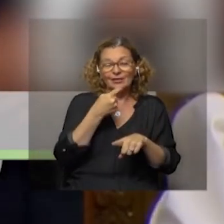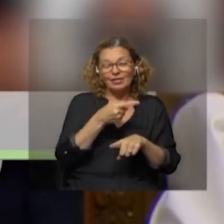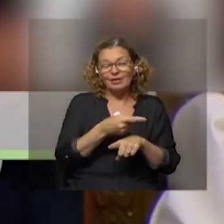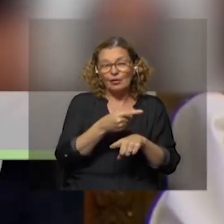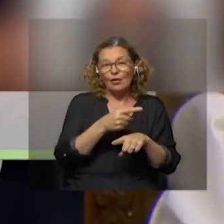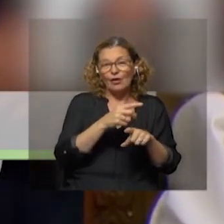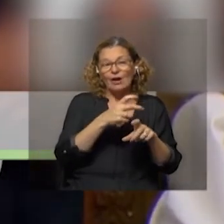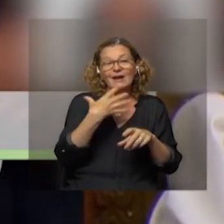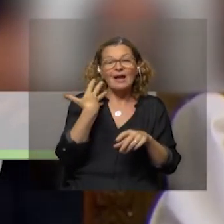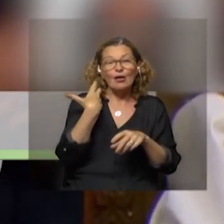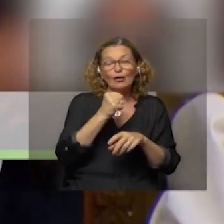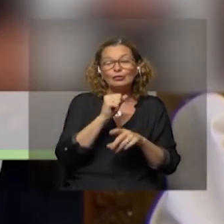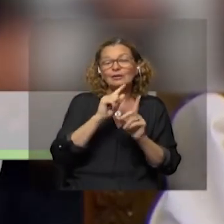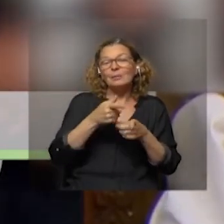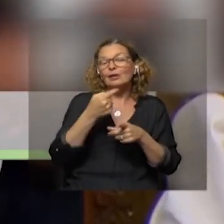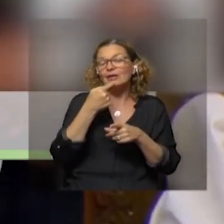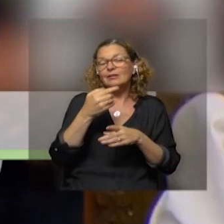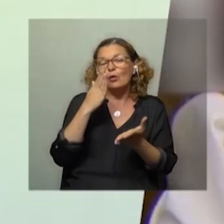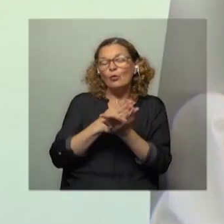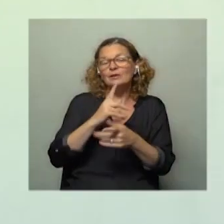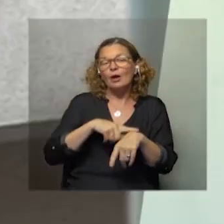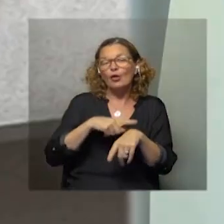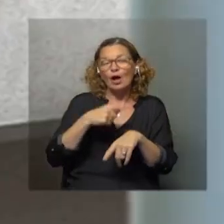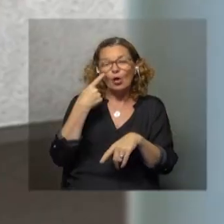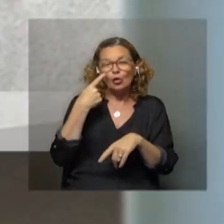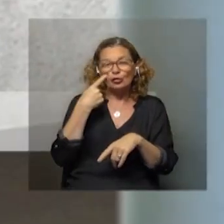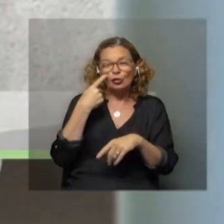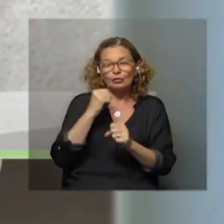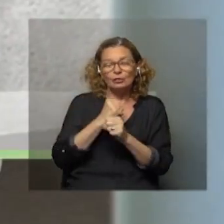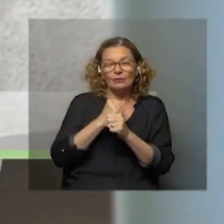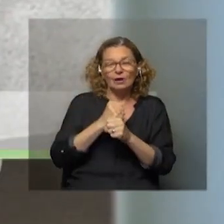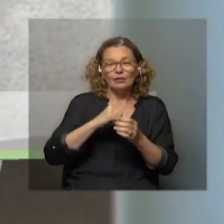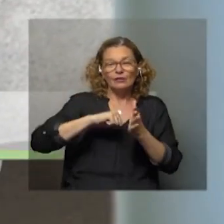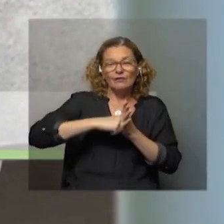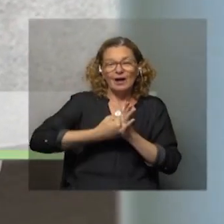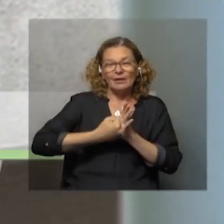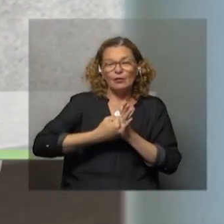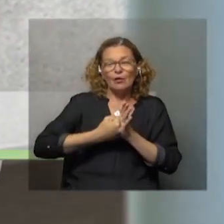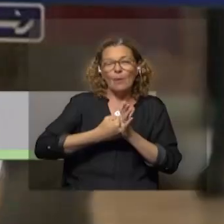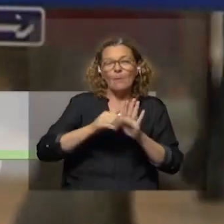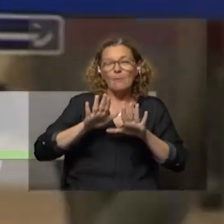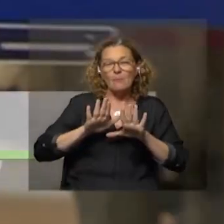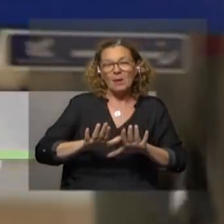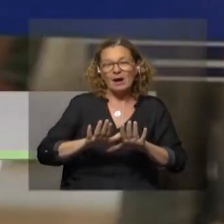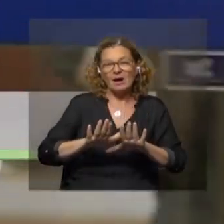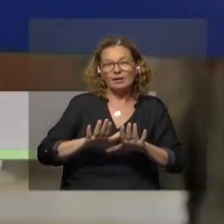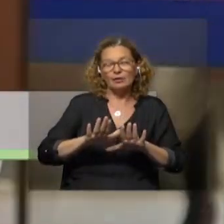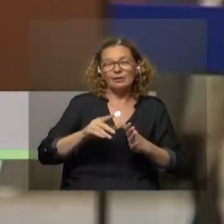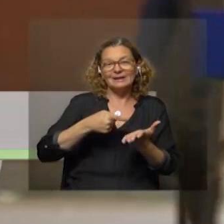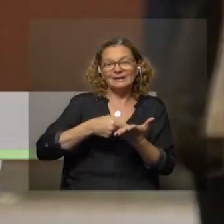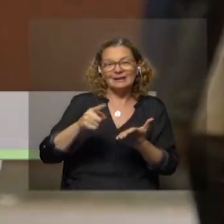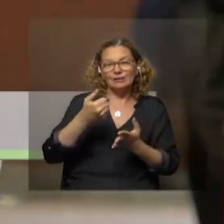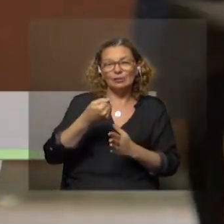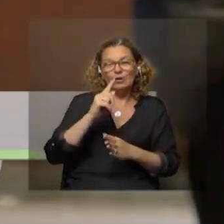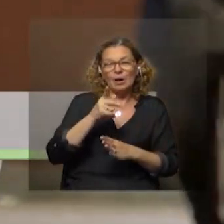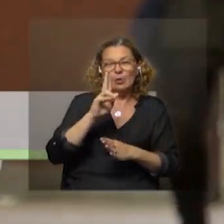la interpelación de agosto y lo que trascendió en las últimas horas los trabajadores bancarios anunciaron un paro para mañana en las sucursales del centro y la aguada